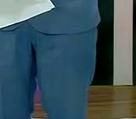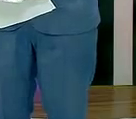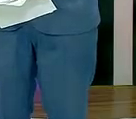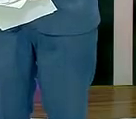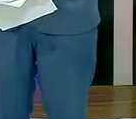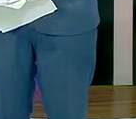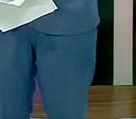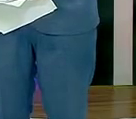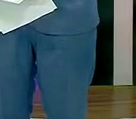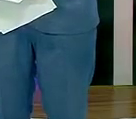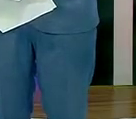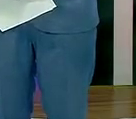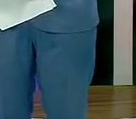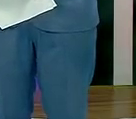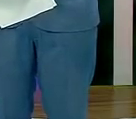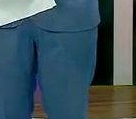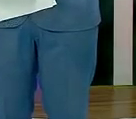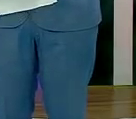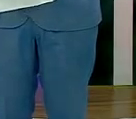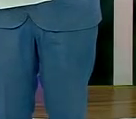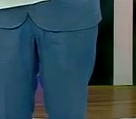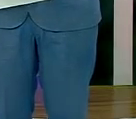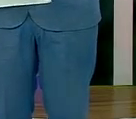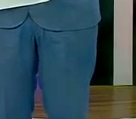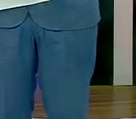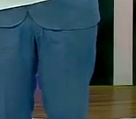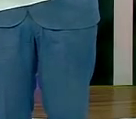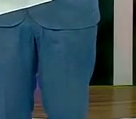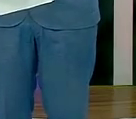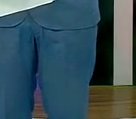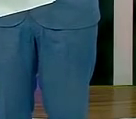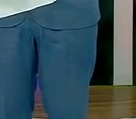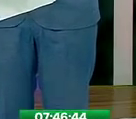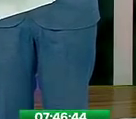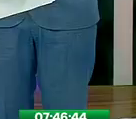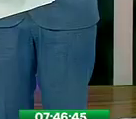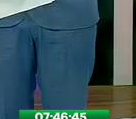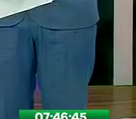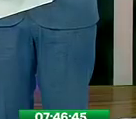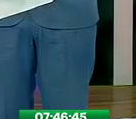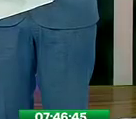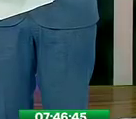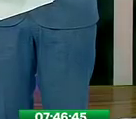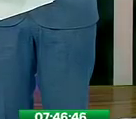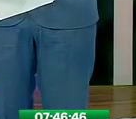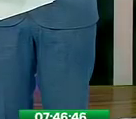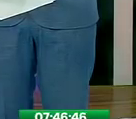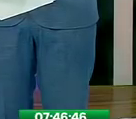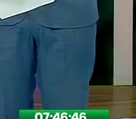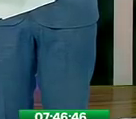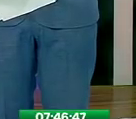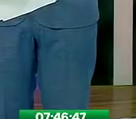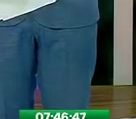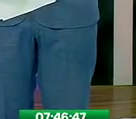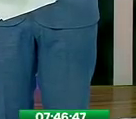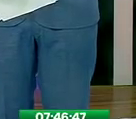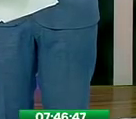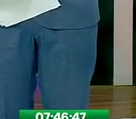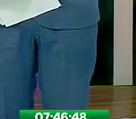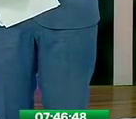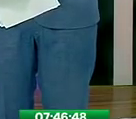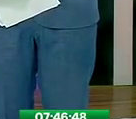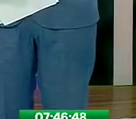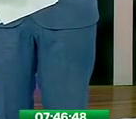es, seguimos con más información, Luisa, y amables televidentes. Les informamos que habitantes del Plan Habitacional Socio Vivienda 2 al noroeste de